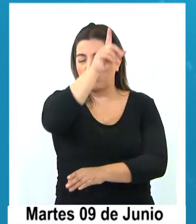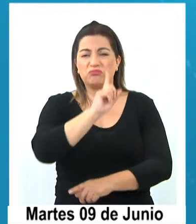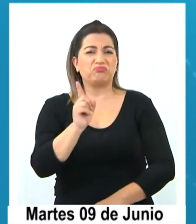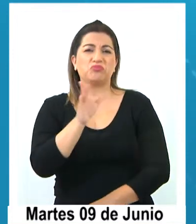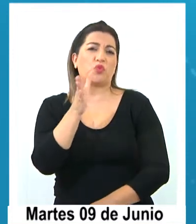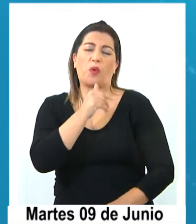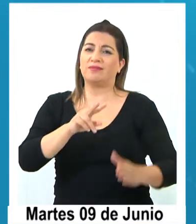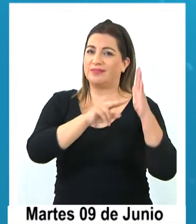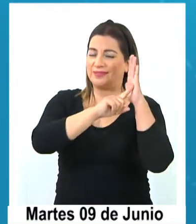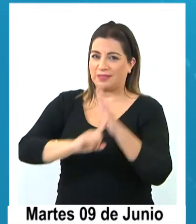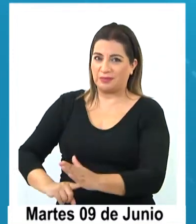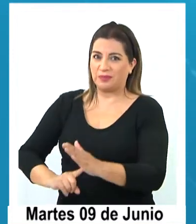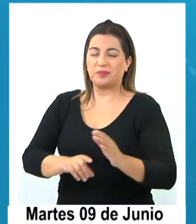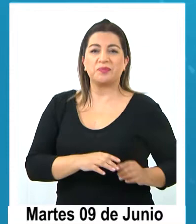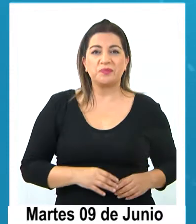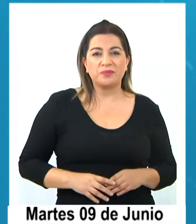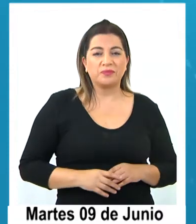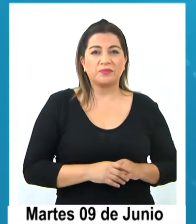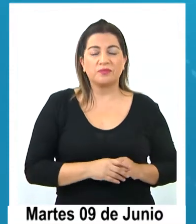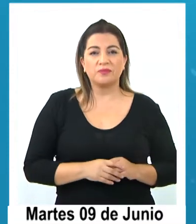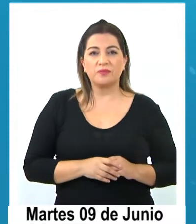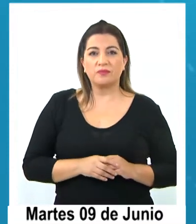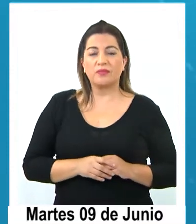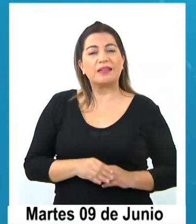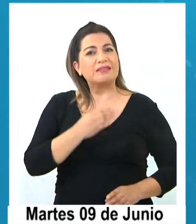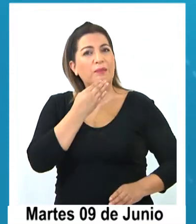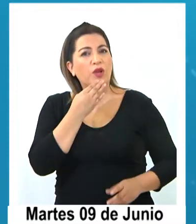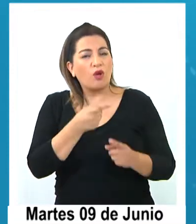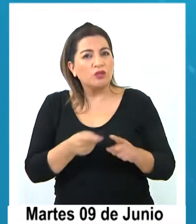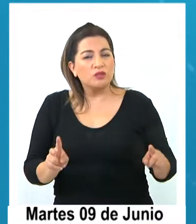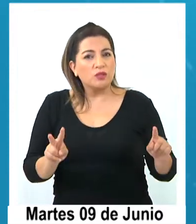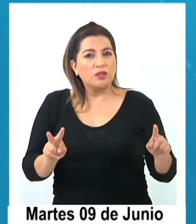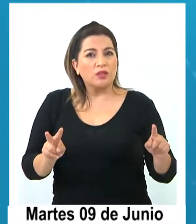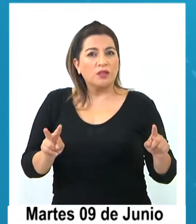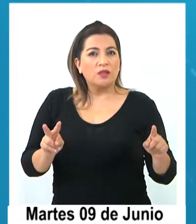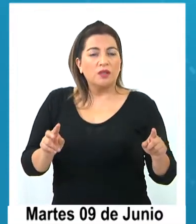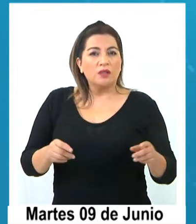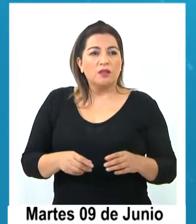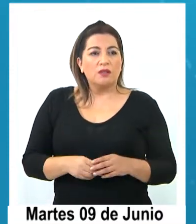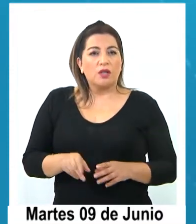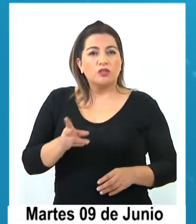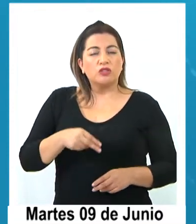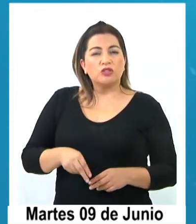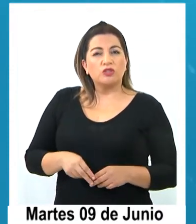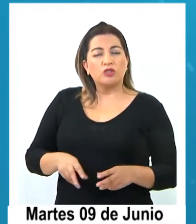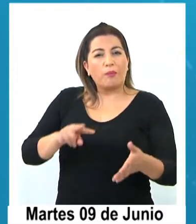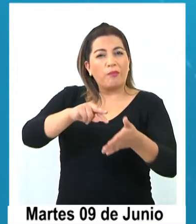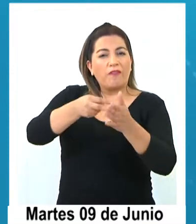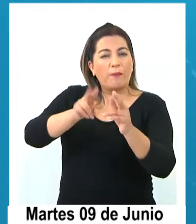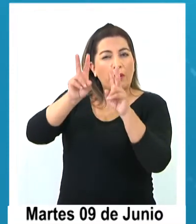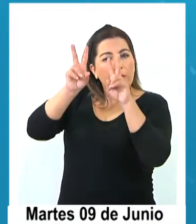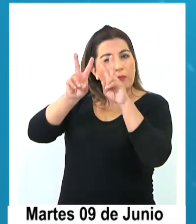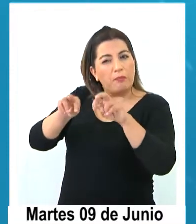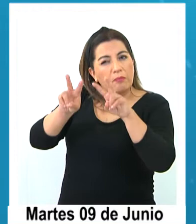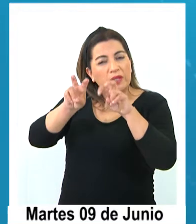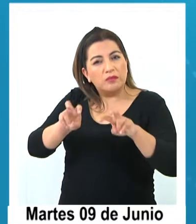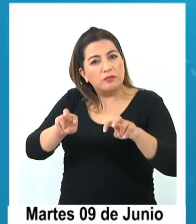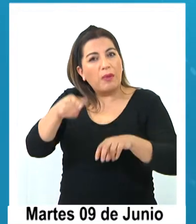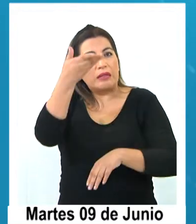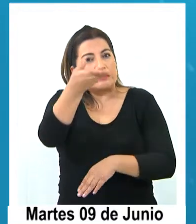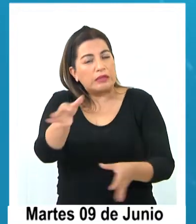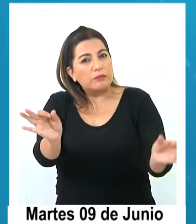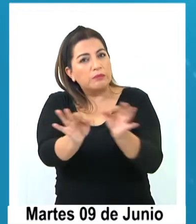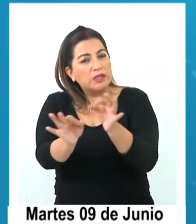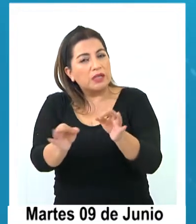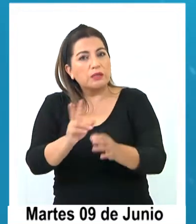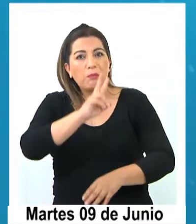Así que no. Lo que generó también, analizando el factor para